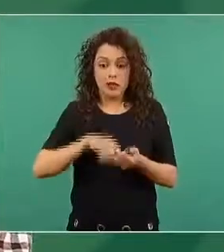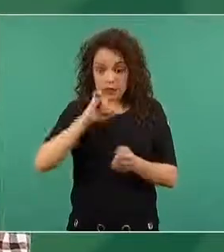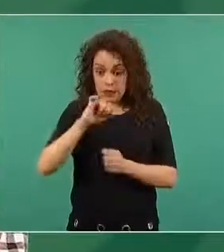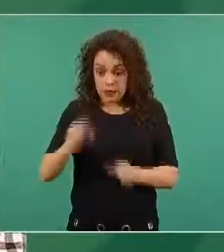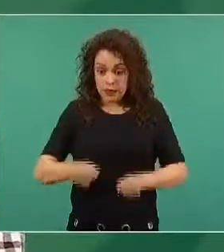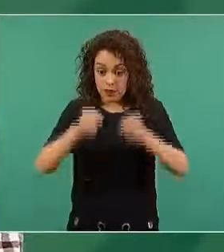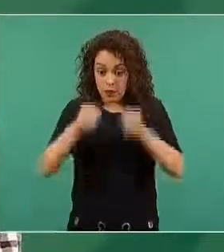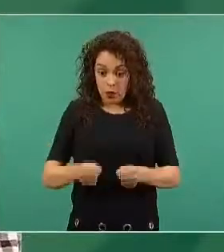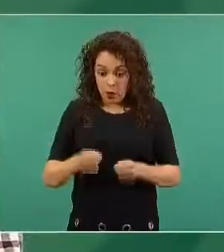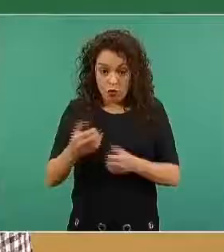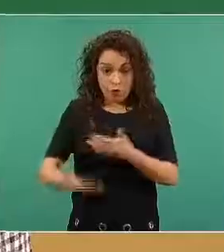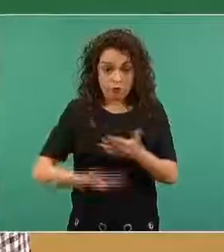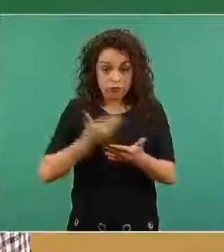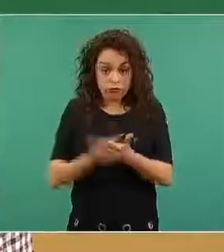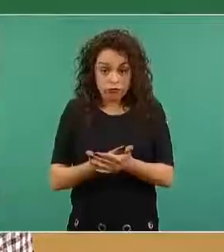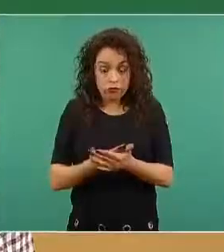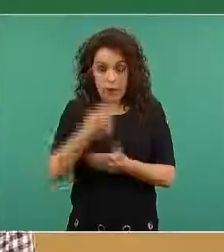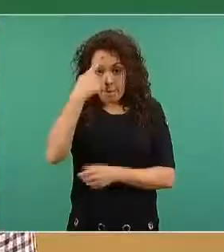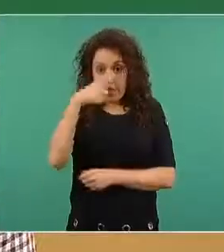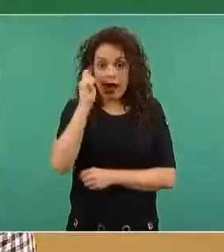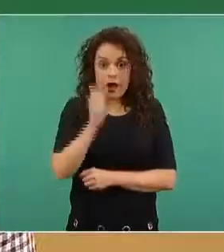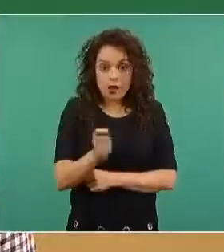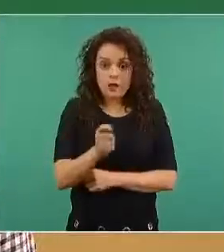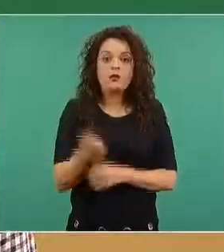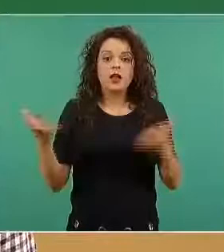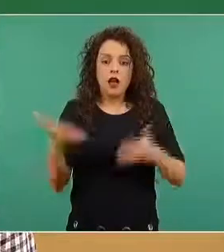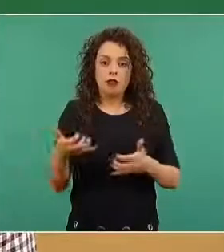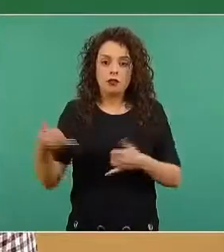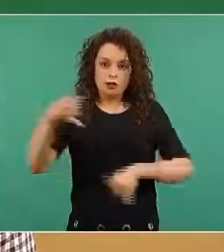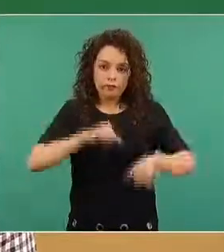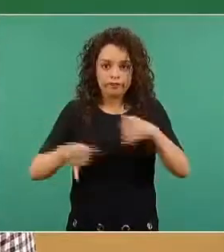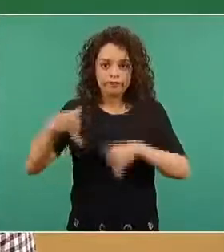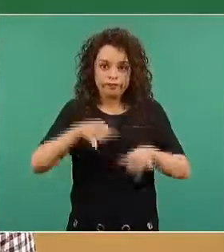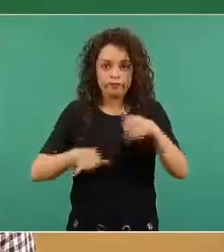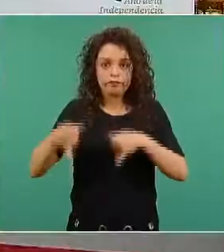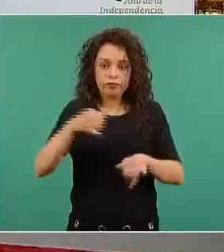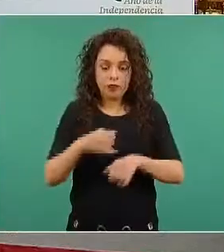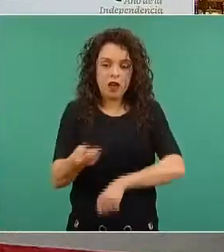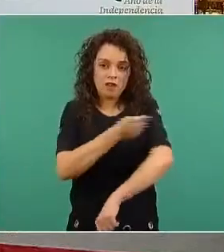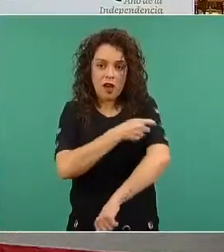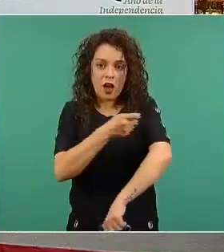un proyecto realista de producción a mayor escala.